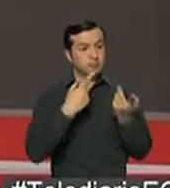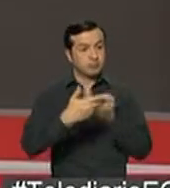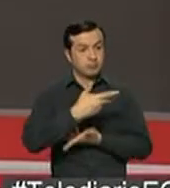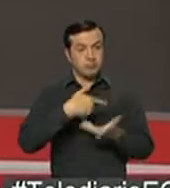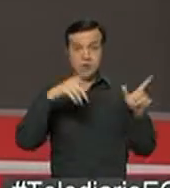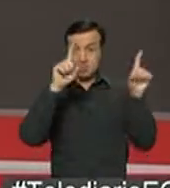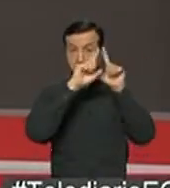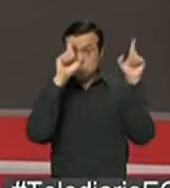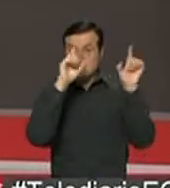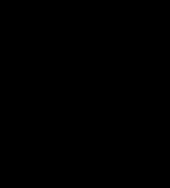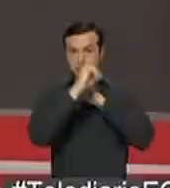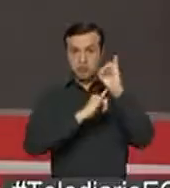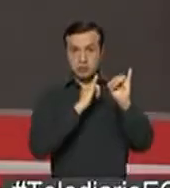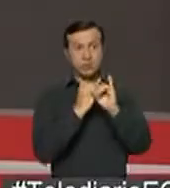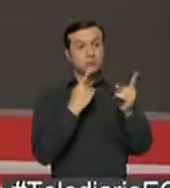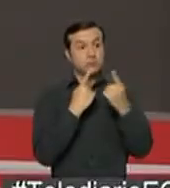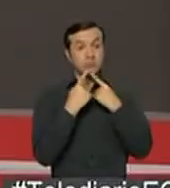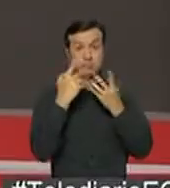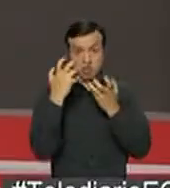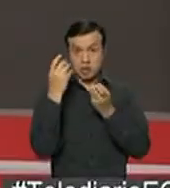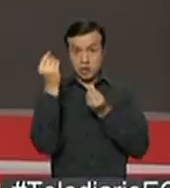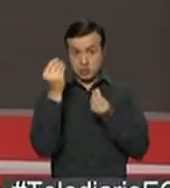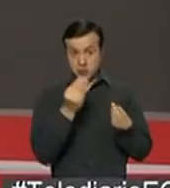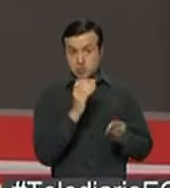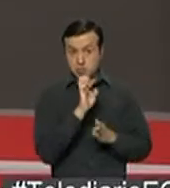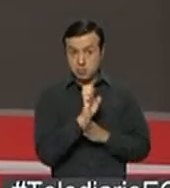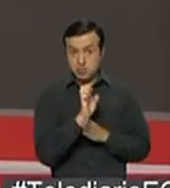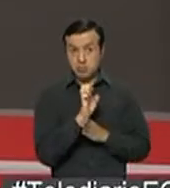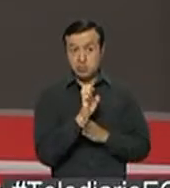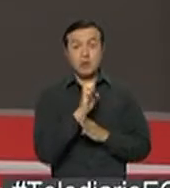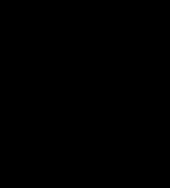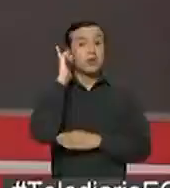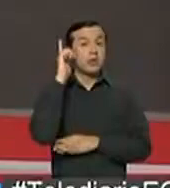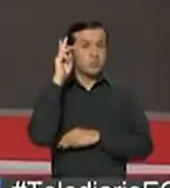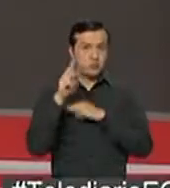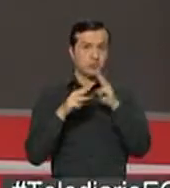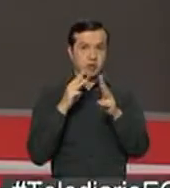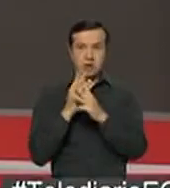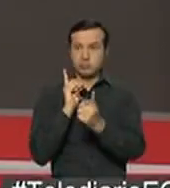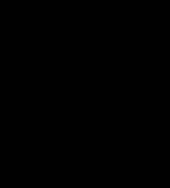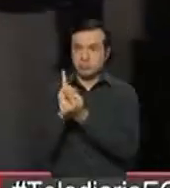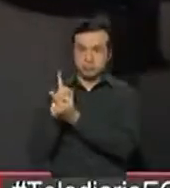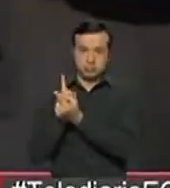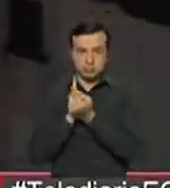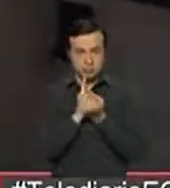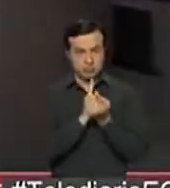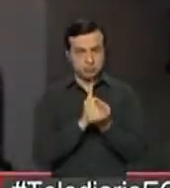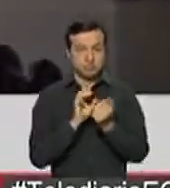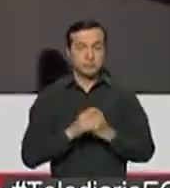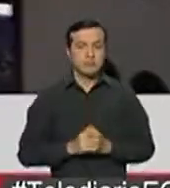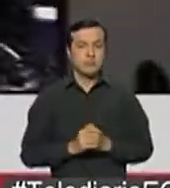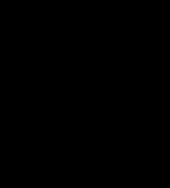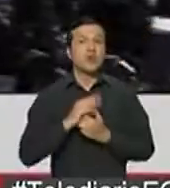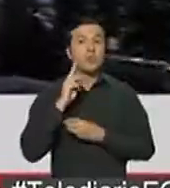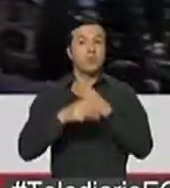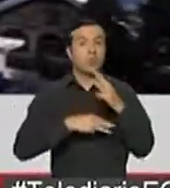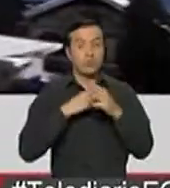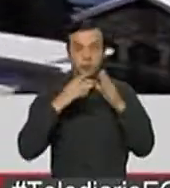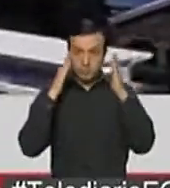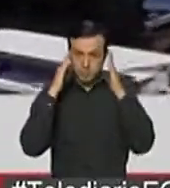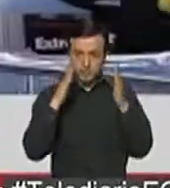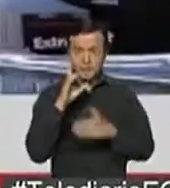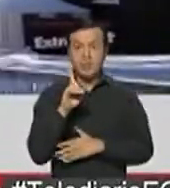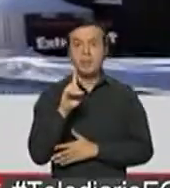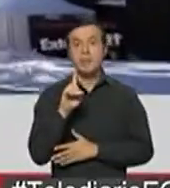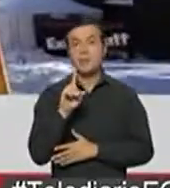compañías transnacionales interesadas en invertir en Ecuador y con líderes mundiales. El mundo fija su atención en Davos,